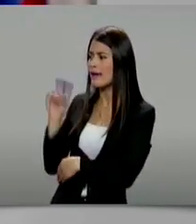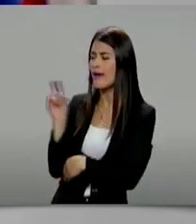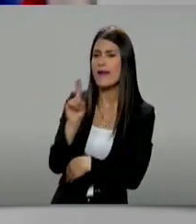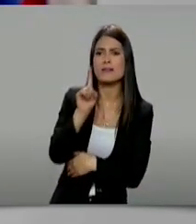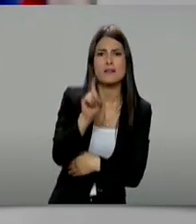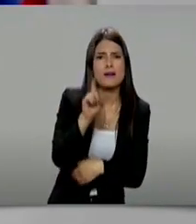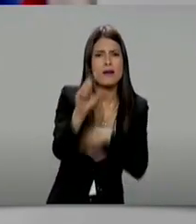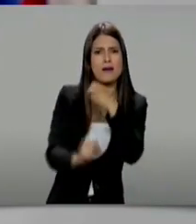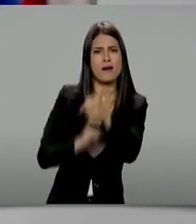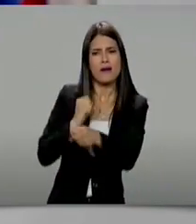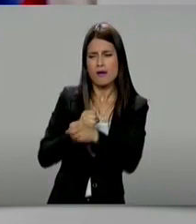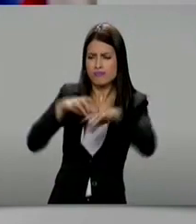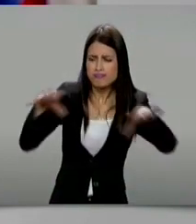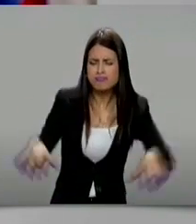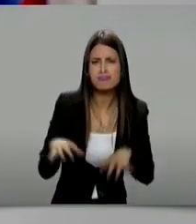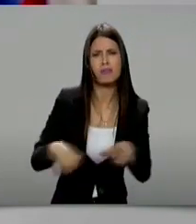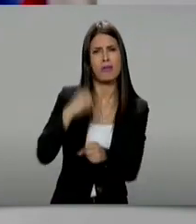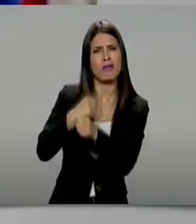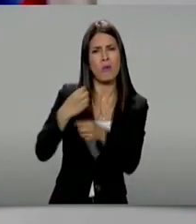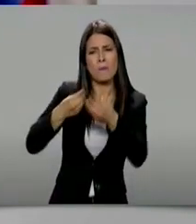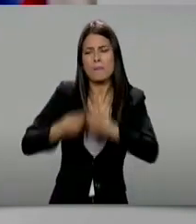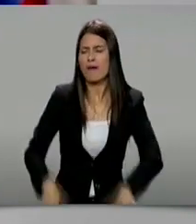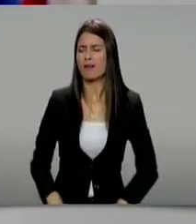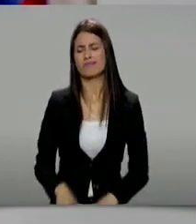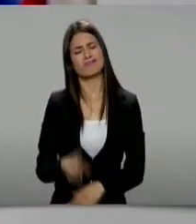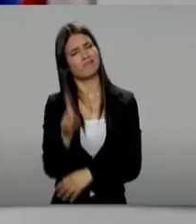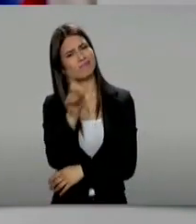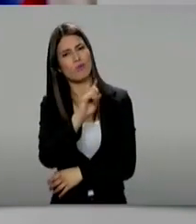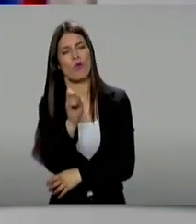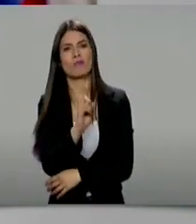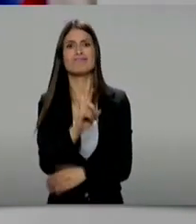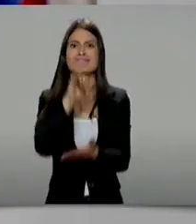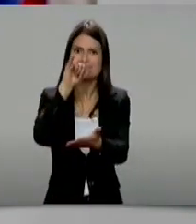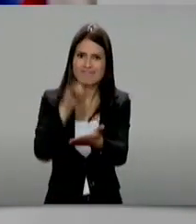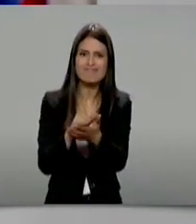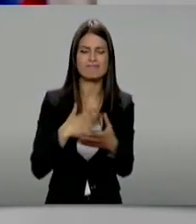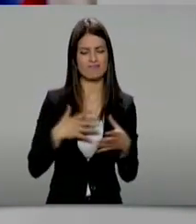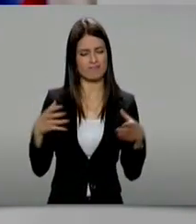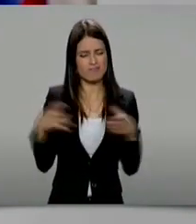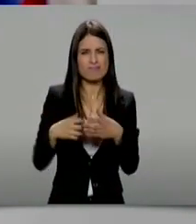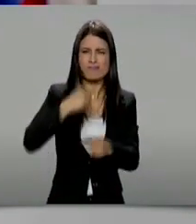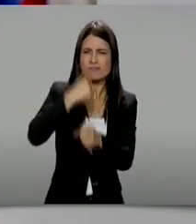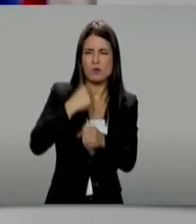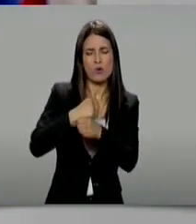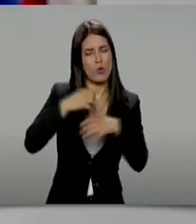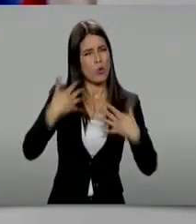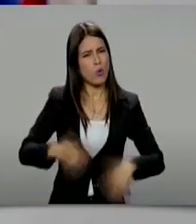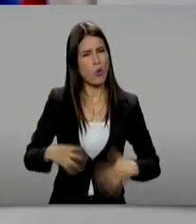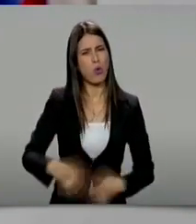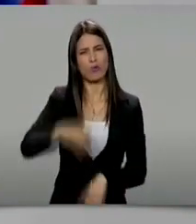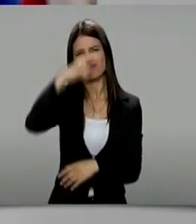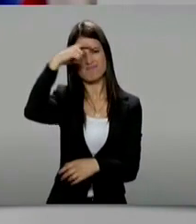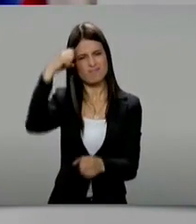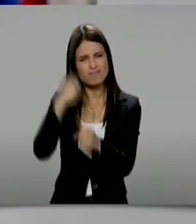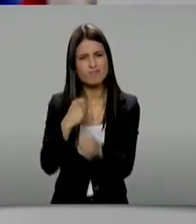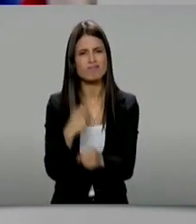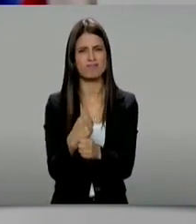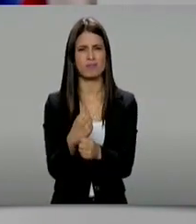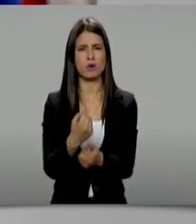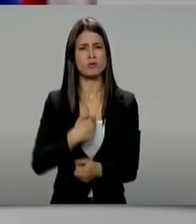largos años de negociaciones y así lo hicimos trabajamos duro con